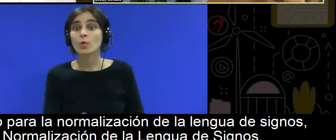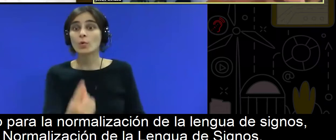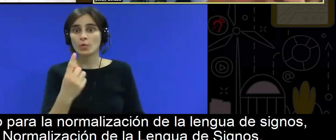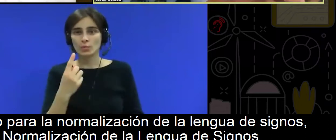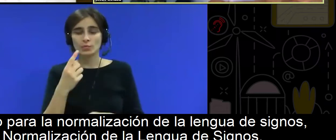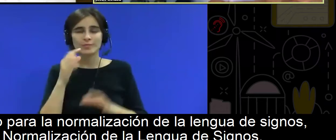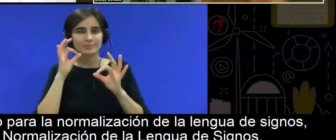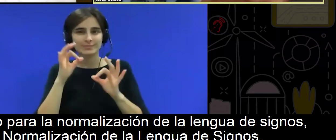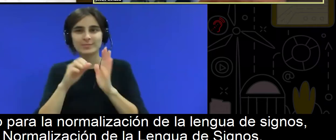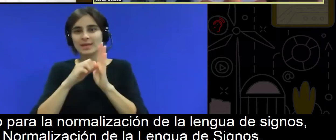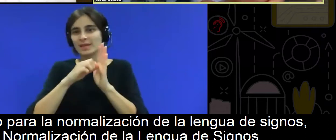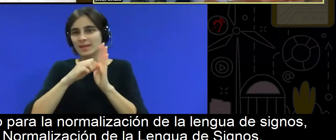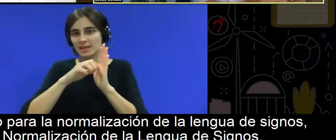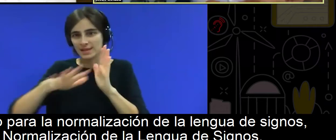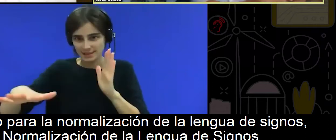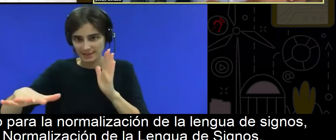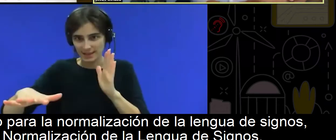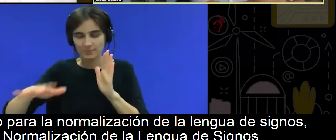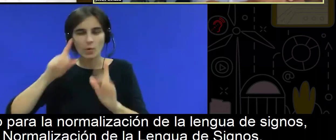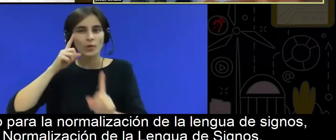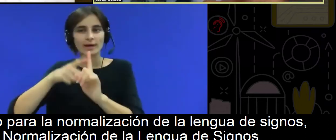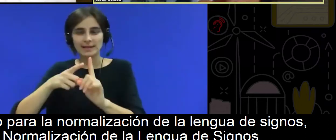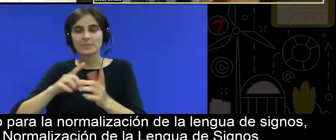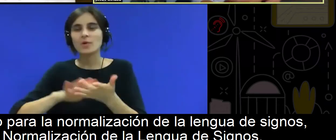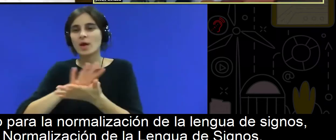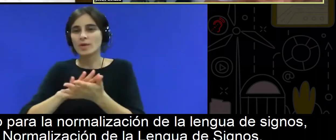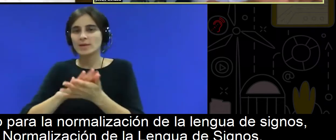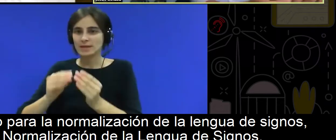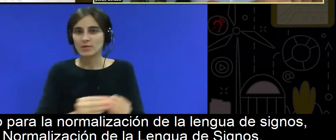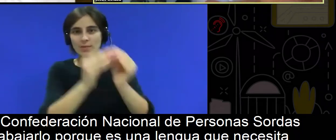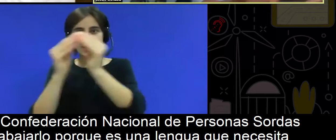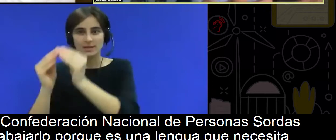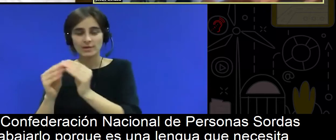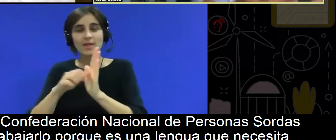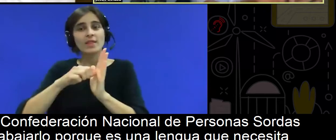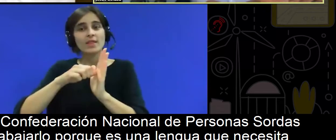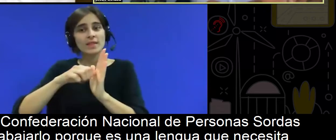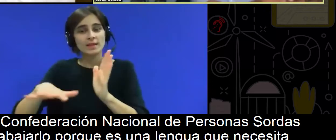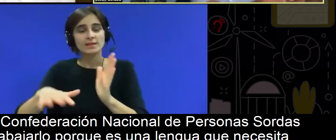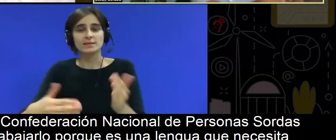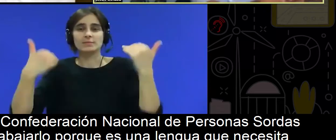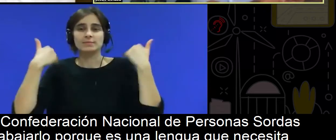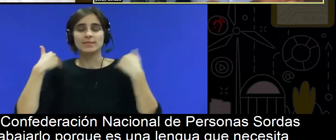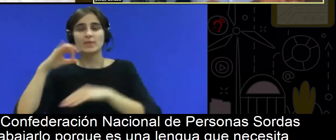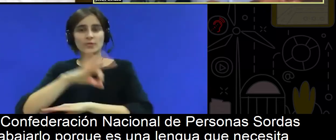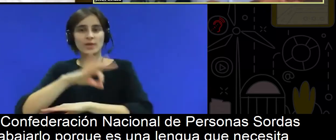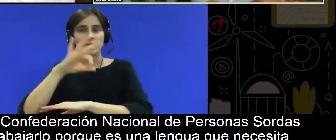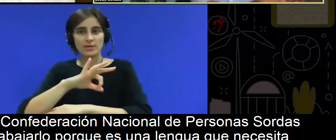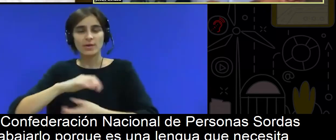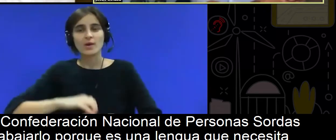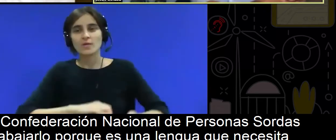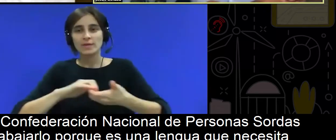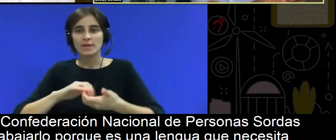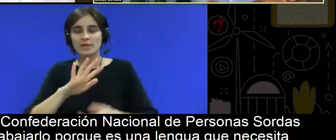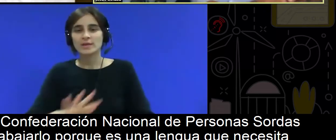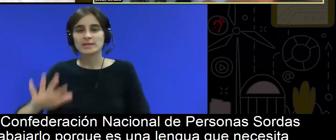la lengua de signos, el Centro de Normalización de la Lengua de Signos, que lo gestiona la Fundación CENSE, la Confederación Nacional de